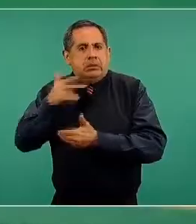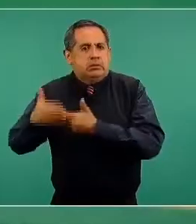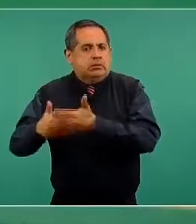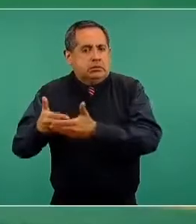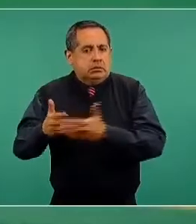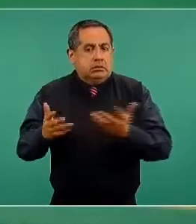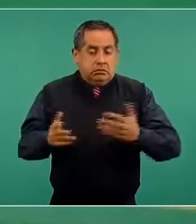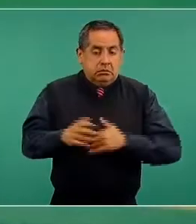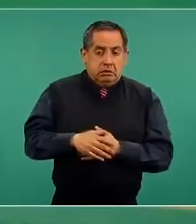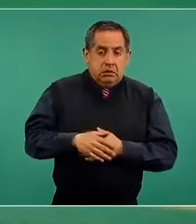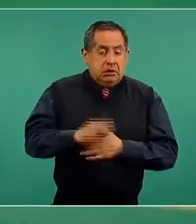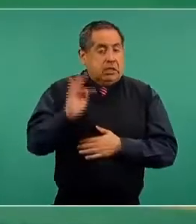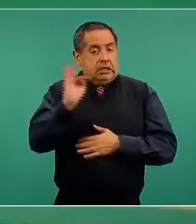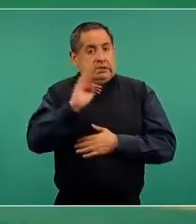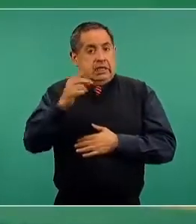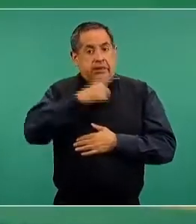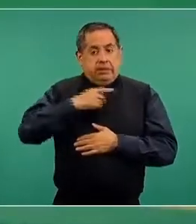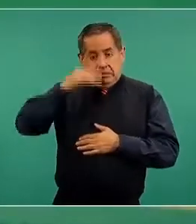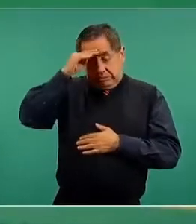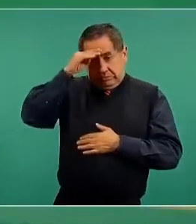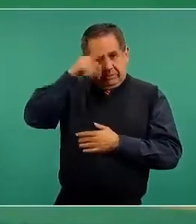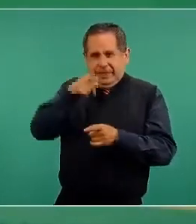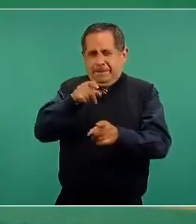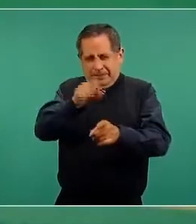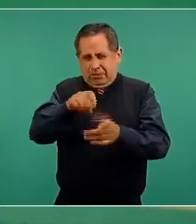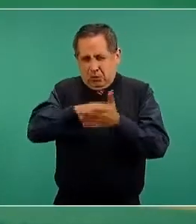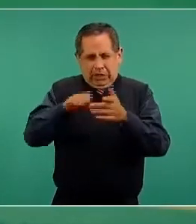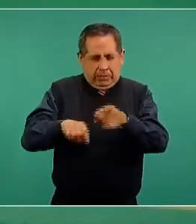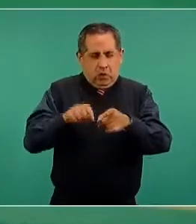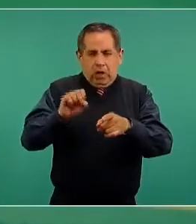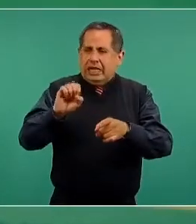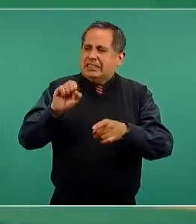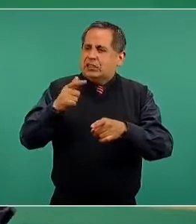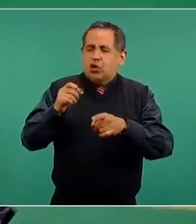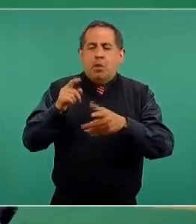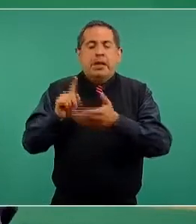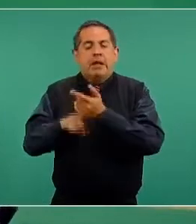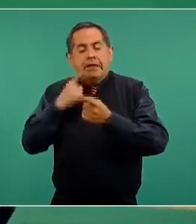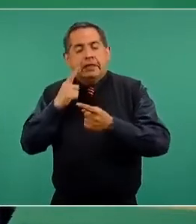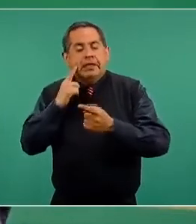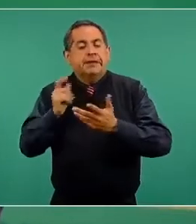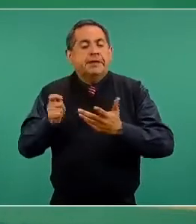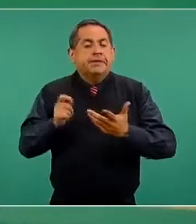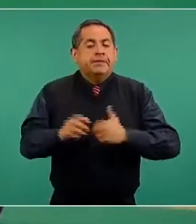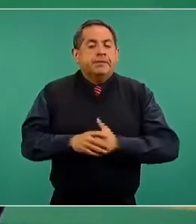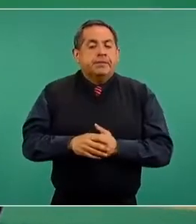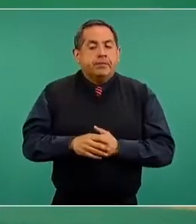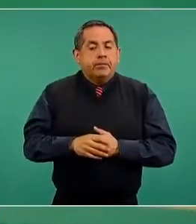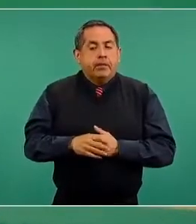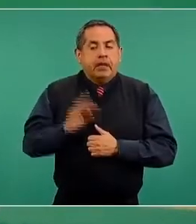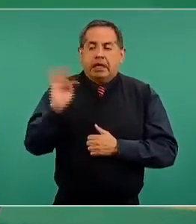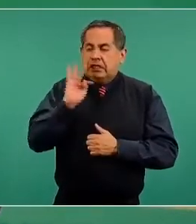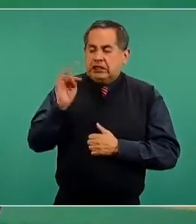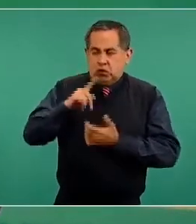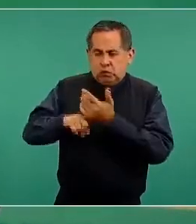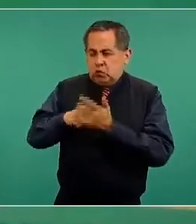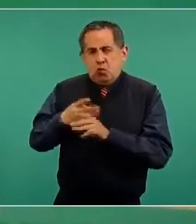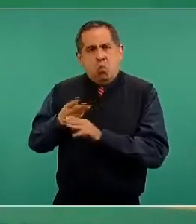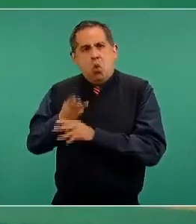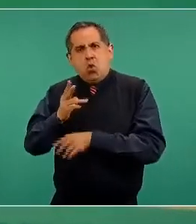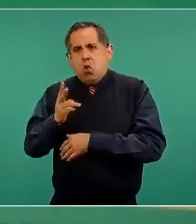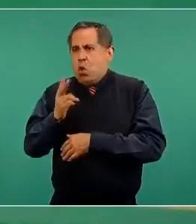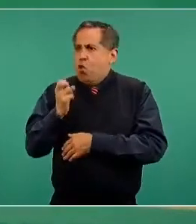a sesgo. Precisamente aquí hay un ejemplo de sesgo, en donde uno pudiera ser o demasiado estricto